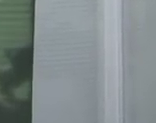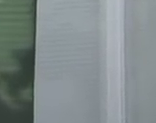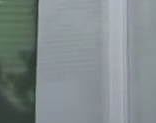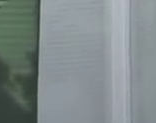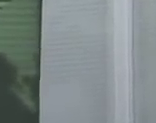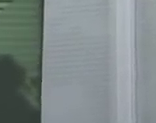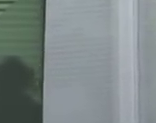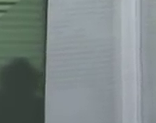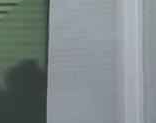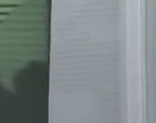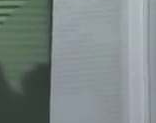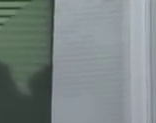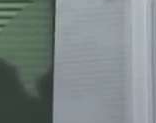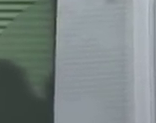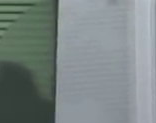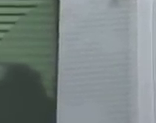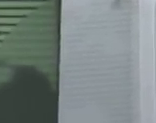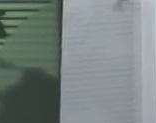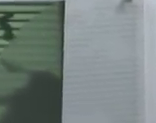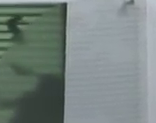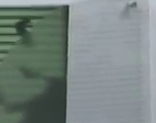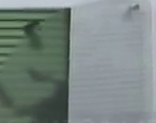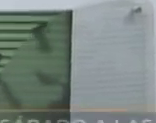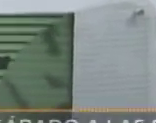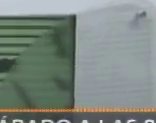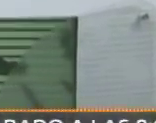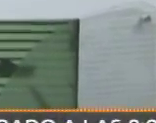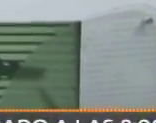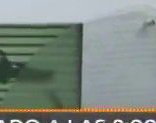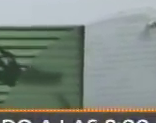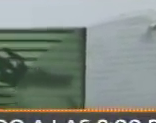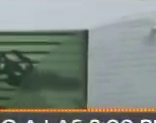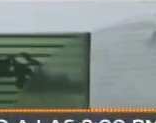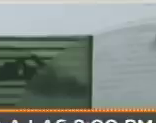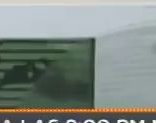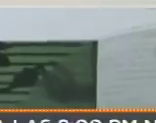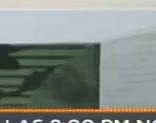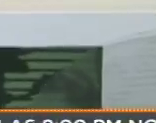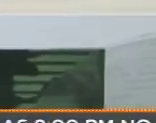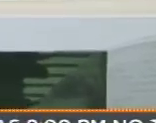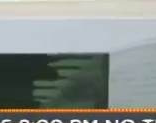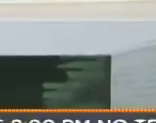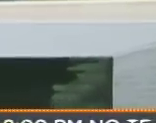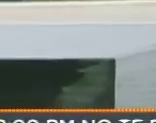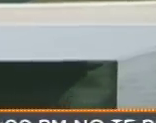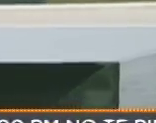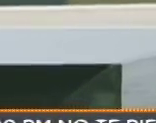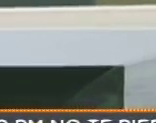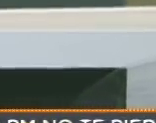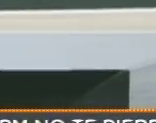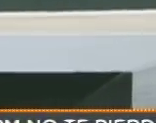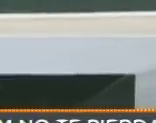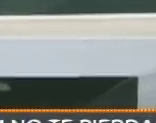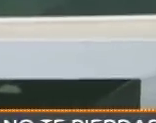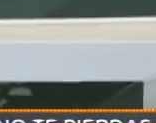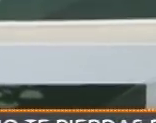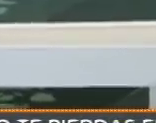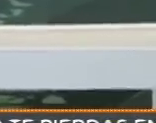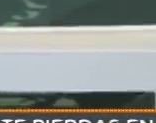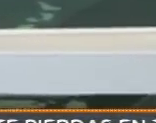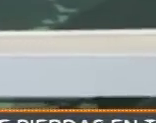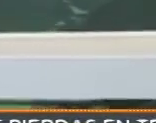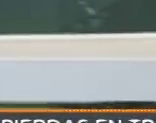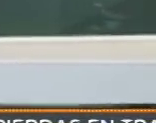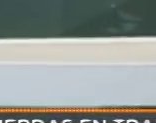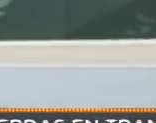Y es que el ministro Utbel Roa afirmó que con tecnología blockchain y el petro, Venezuela tendrá un mercado en ascenso con las fortalezas